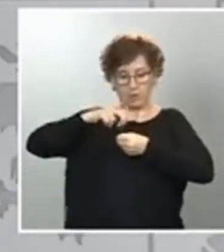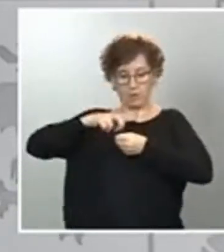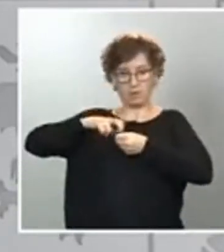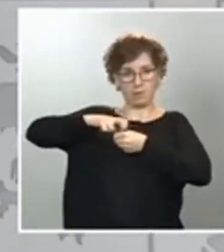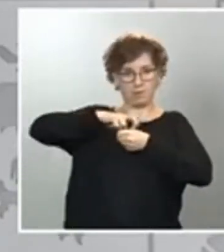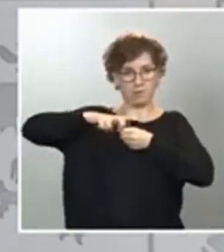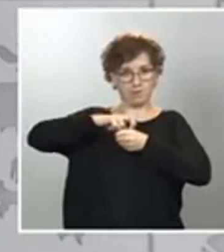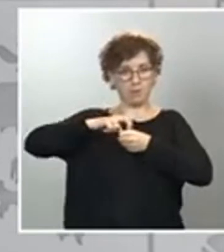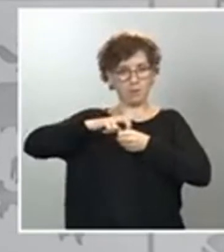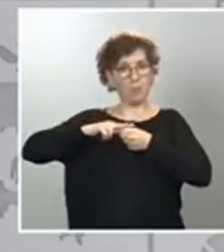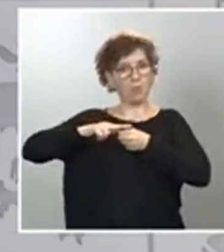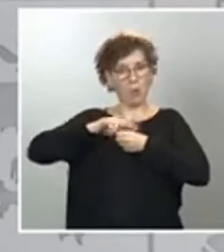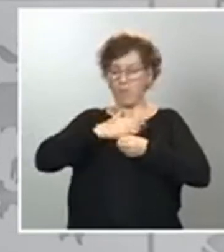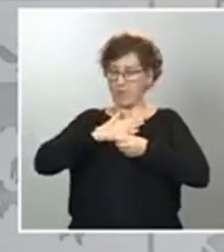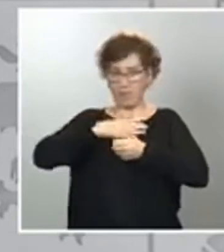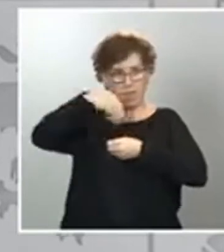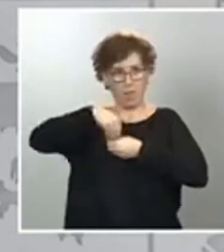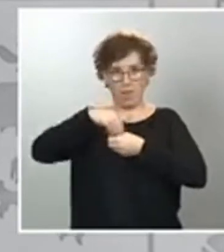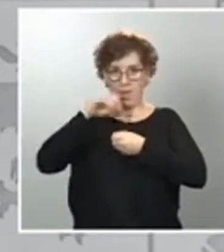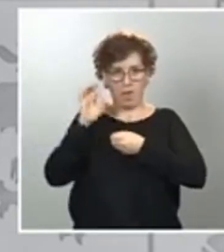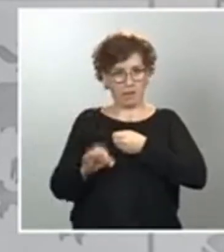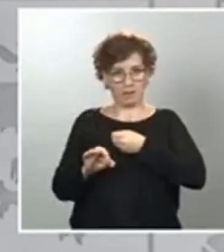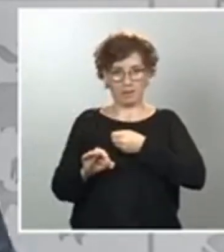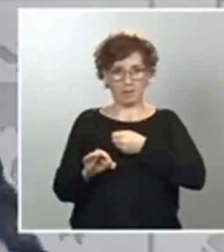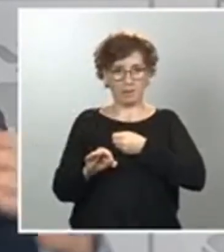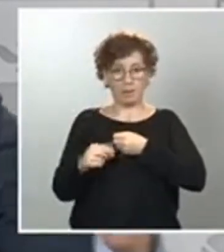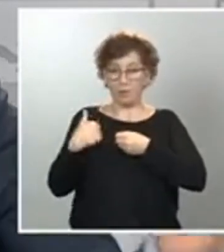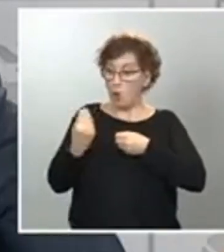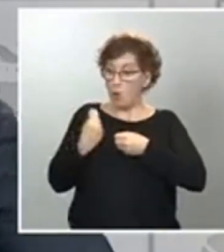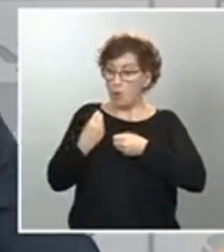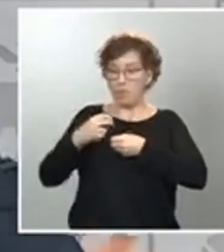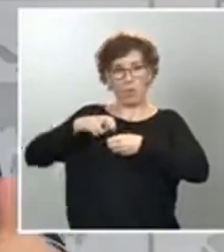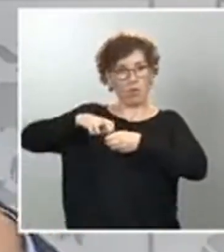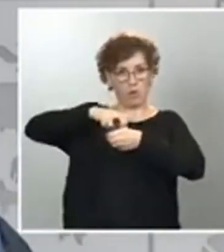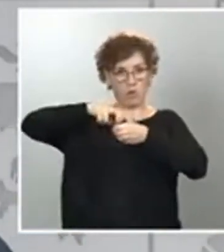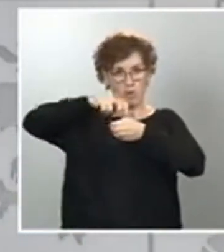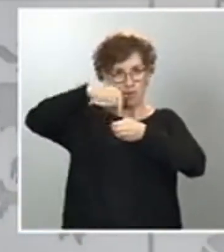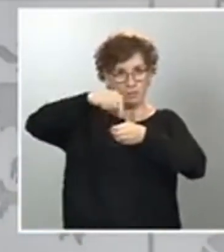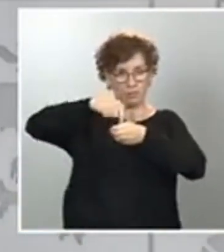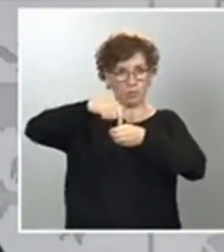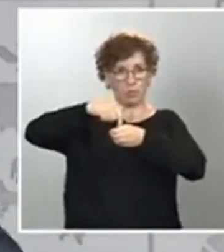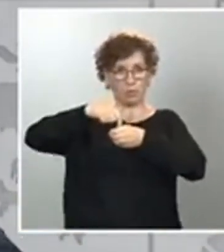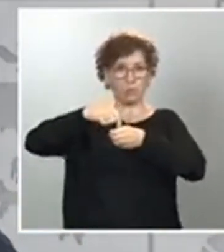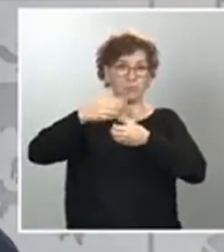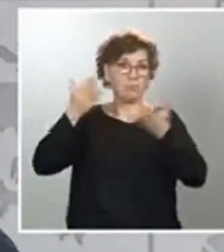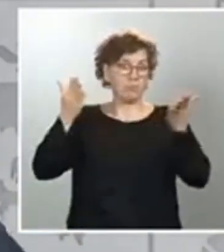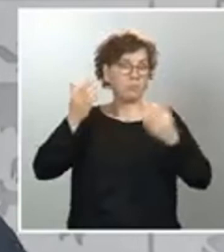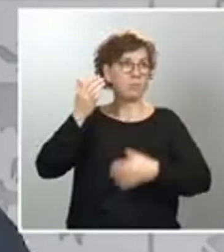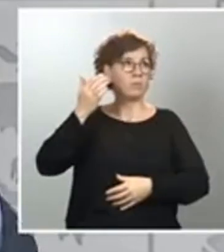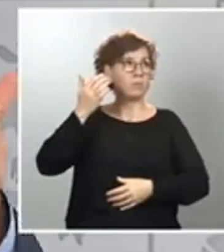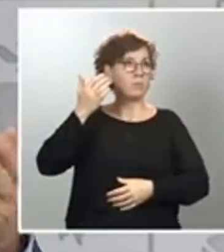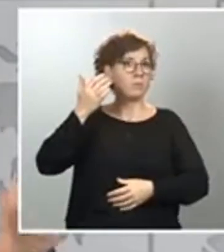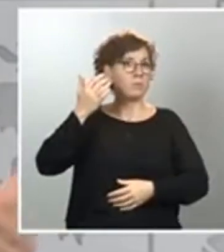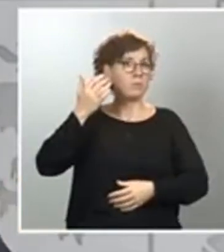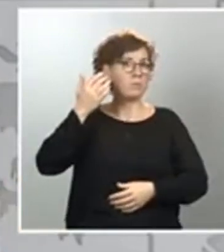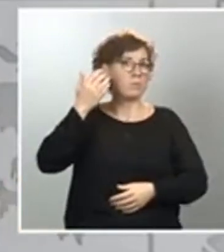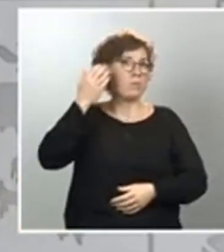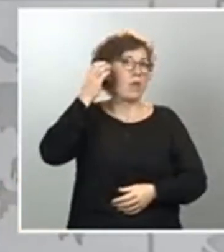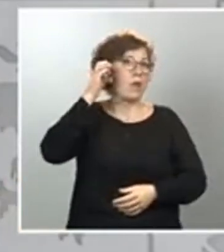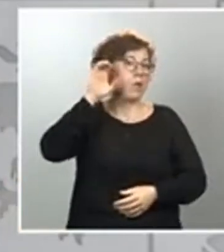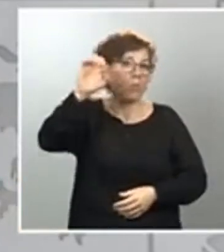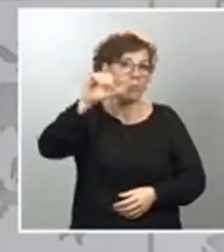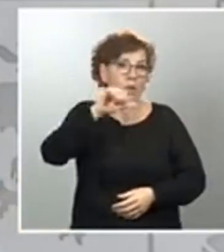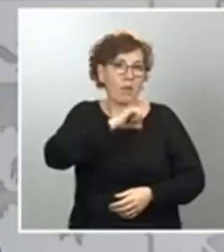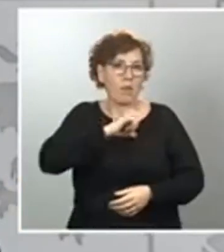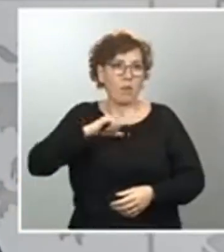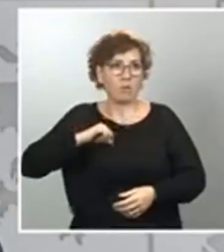en tu provincia, en la provincia en la que vives. Si una comunidad autónoma, por poner el ejemplo de Cataluña, dado